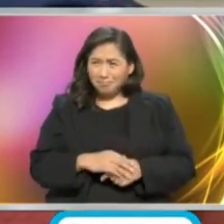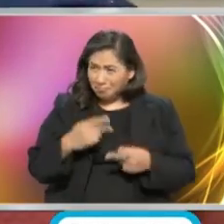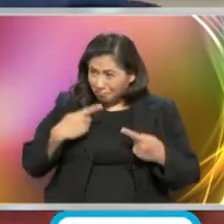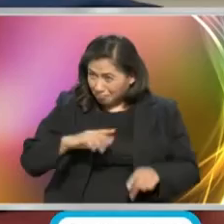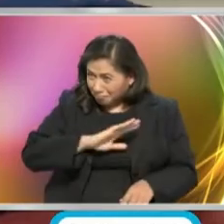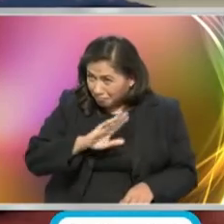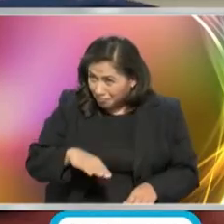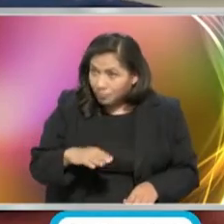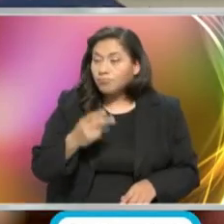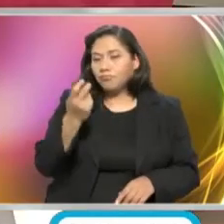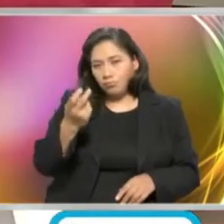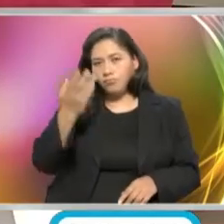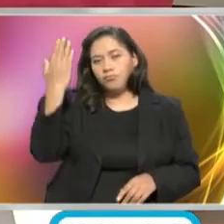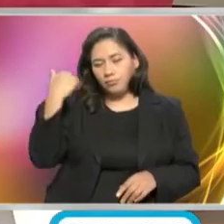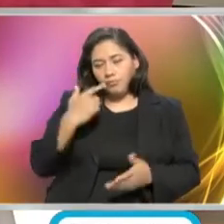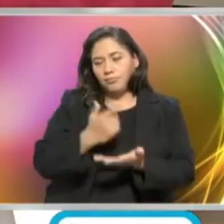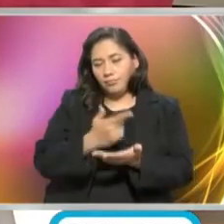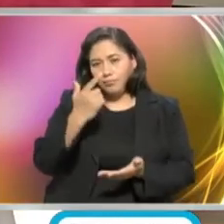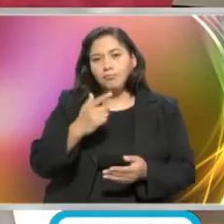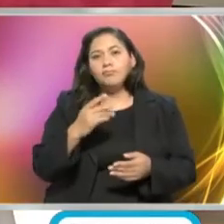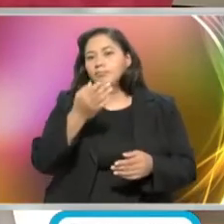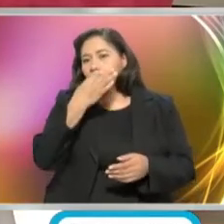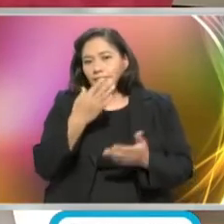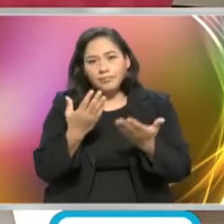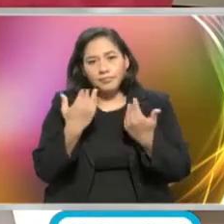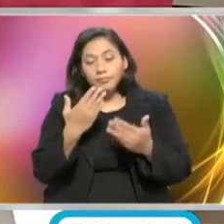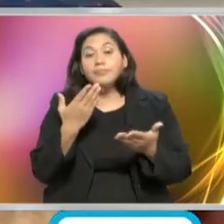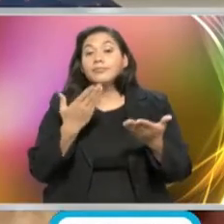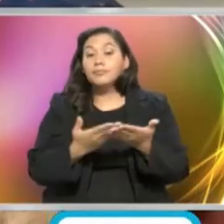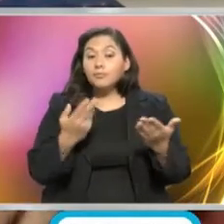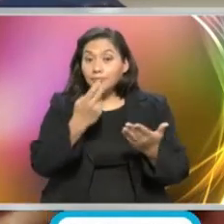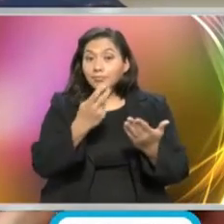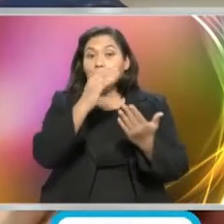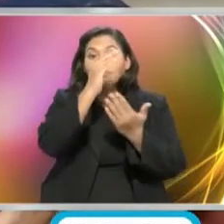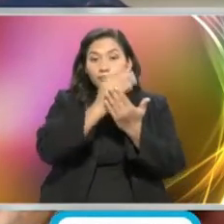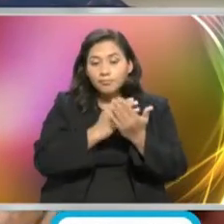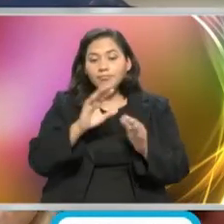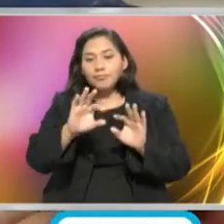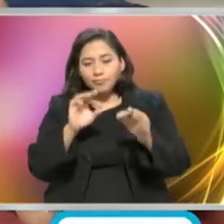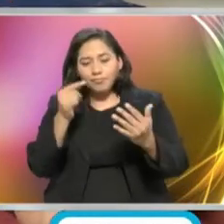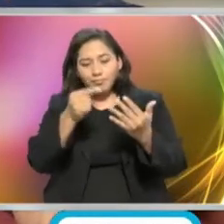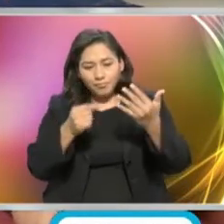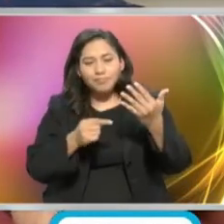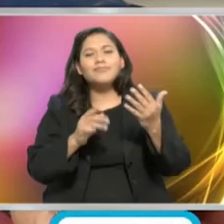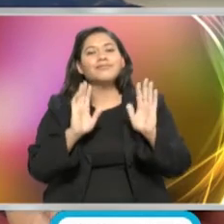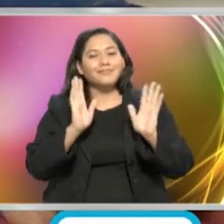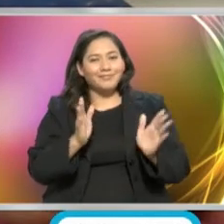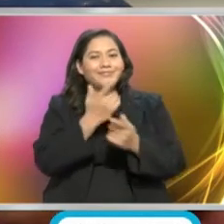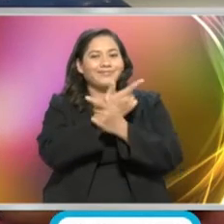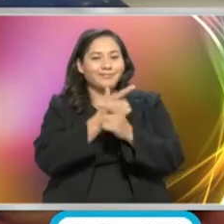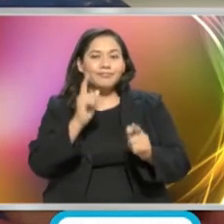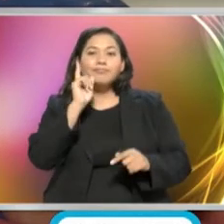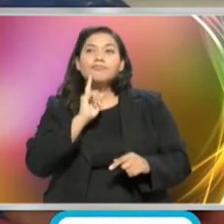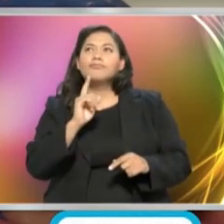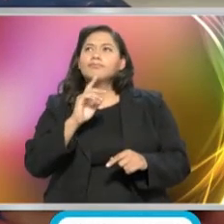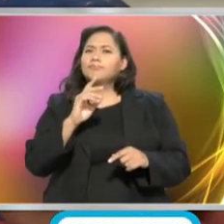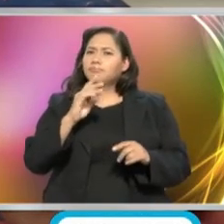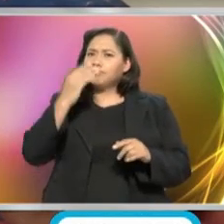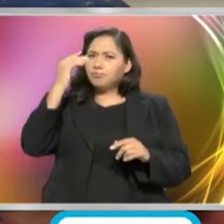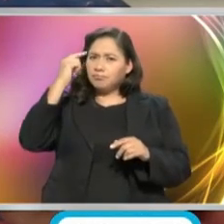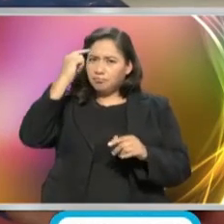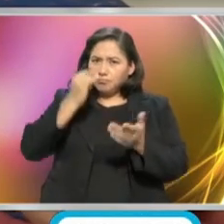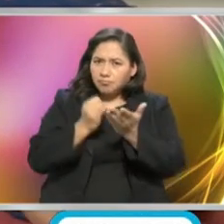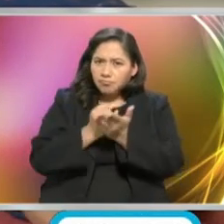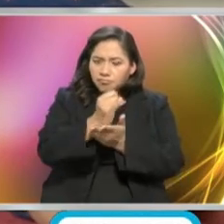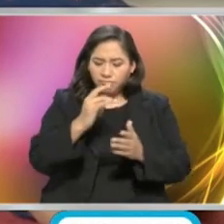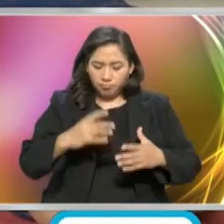eso? Sí, Claro. sí, Sí, se claro moría. que sí. Entonces, pues todo eso ahora se reduce a que hay más opciones y entonces las mujeres pues pueden escoger la edad de su